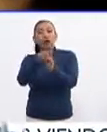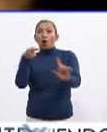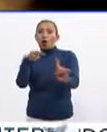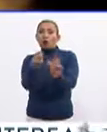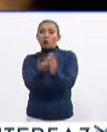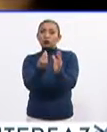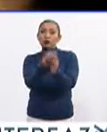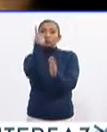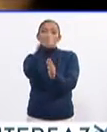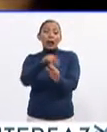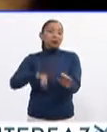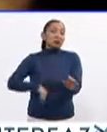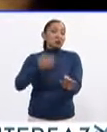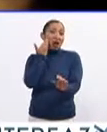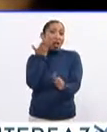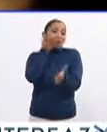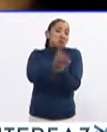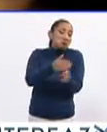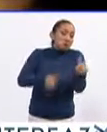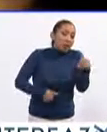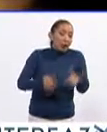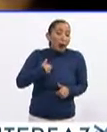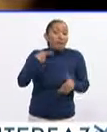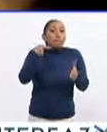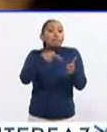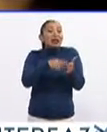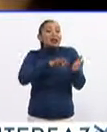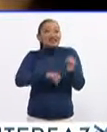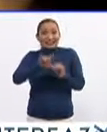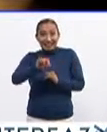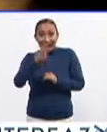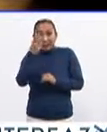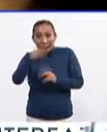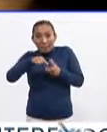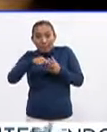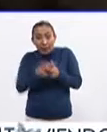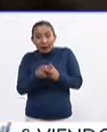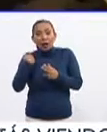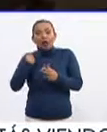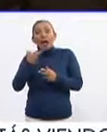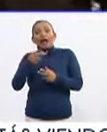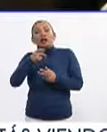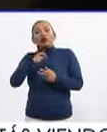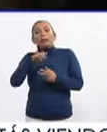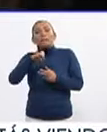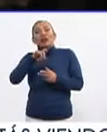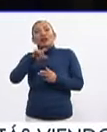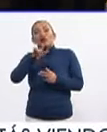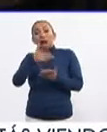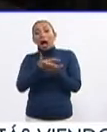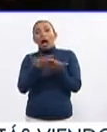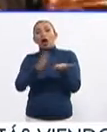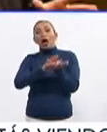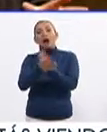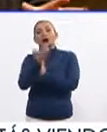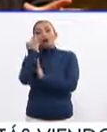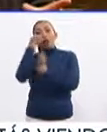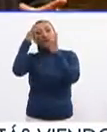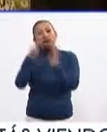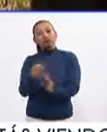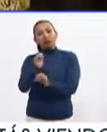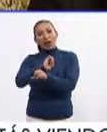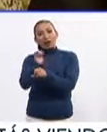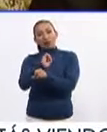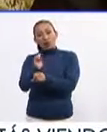únicamente cursos para los interesados en el teatro. Fue en 1973, con Héctor Mendoza, que se convirtió en una escuela formal de